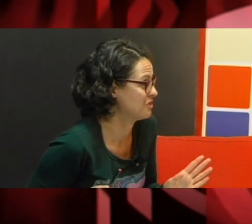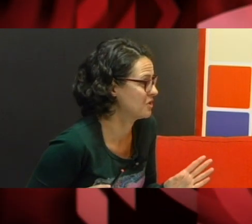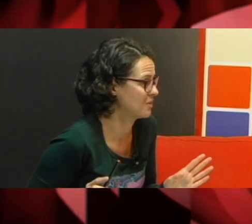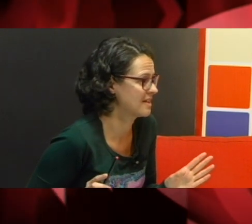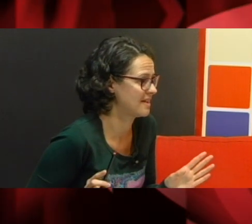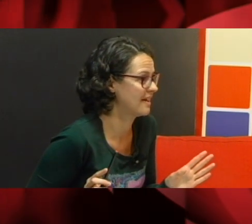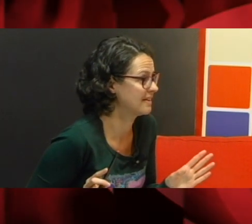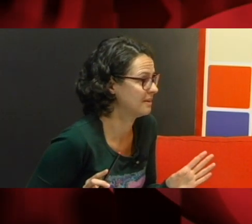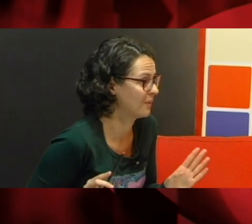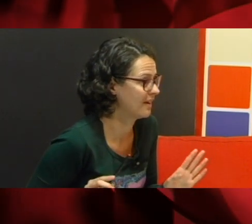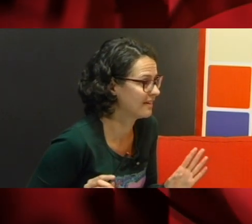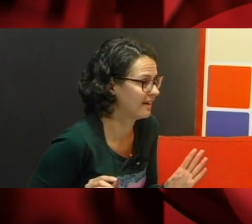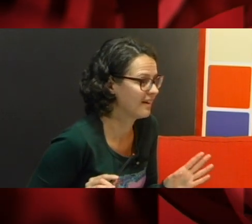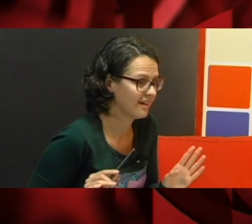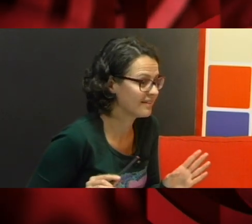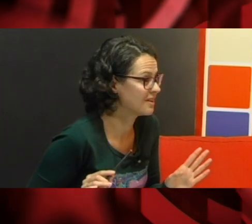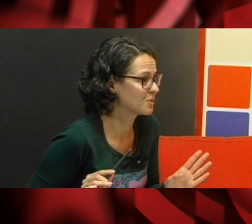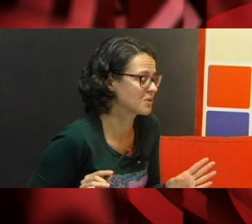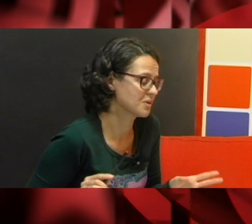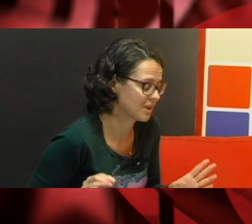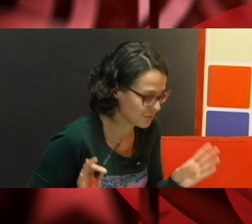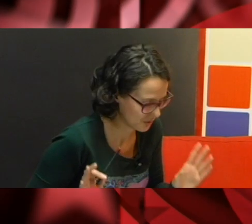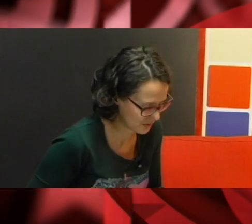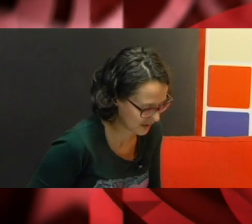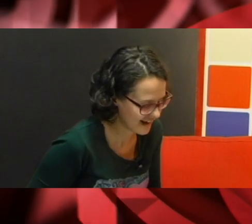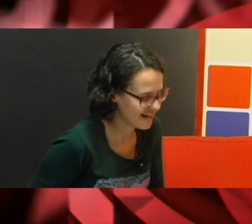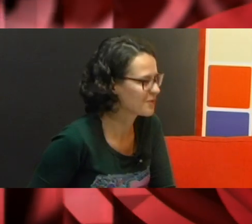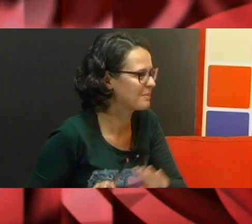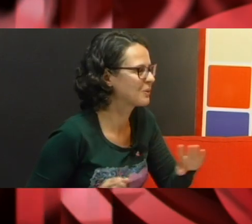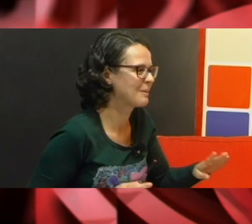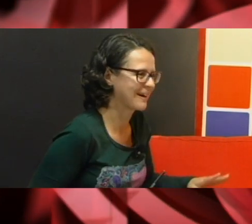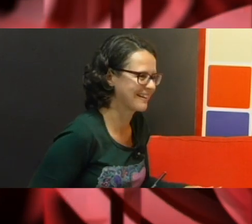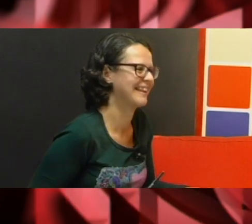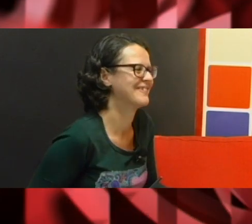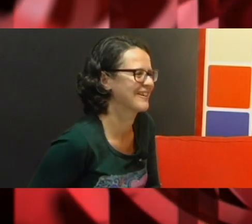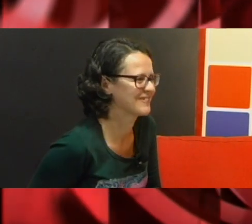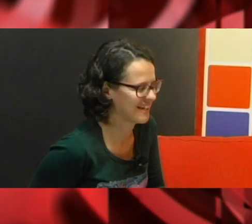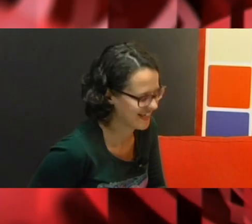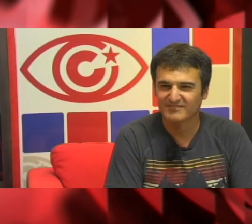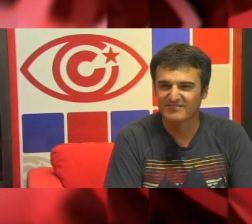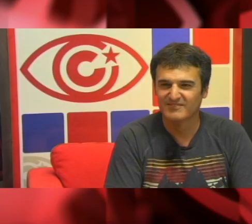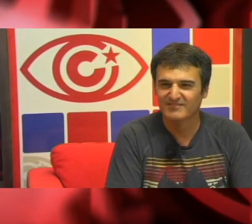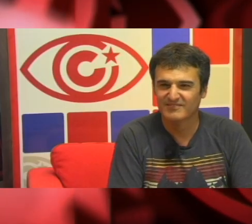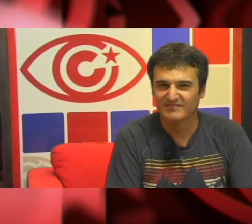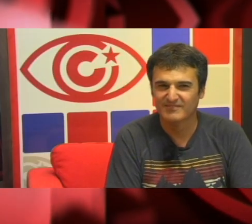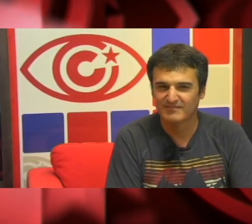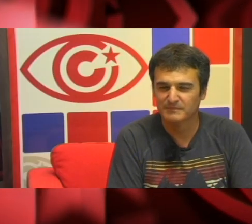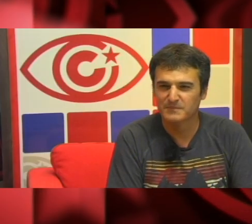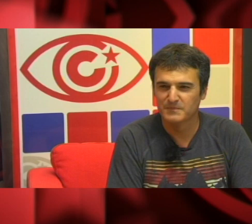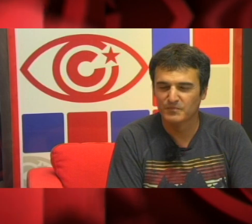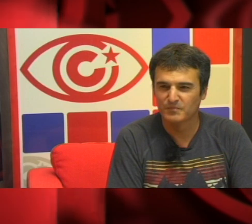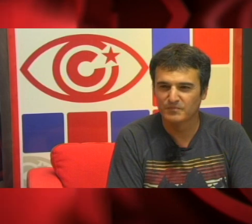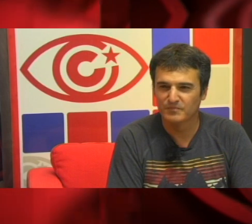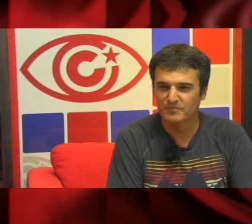a las naciones unidas que se digan este tipo de discursos no que eso bueno yo creo que es un capítulo aparte yo deberíamos de analizar en otra en